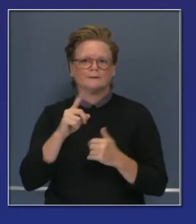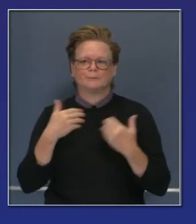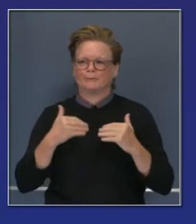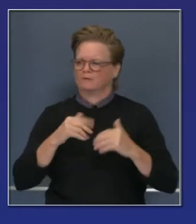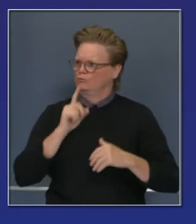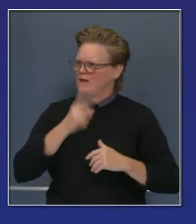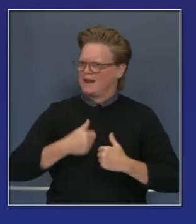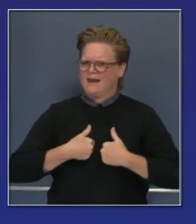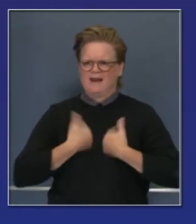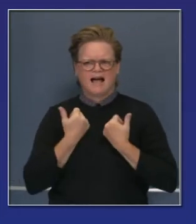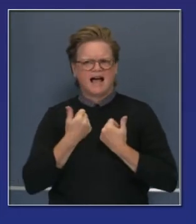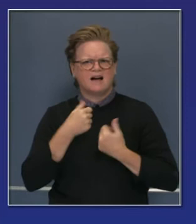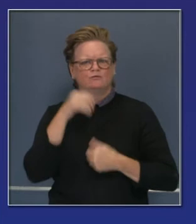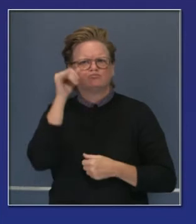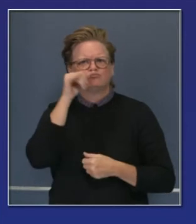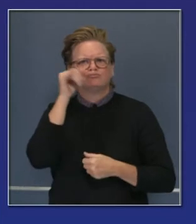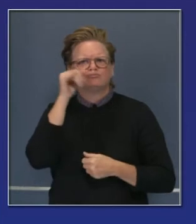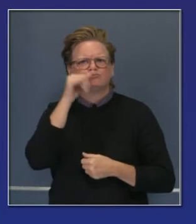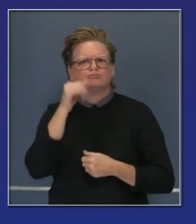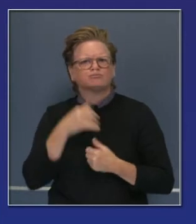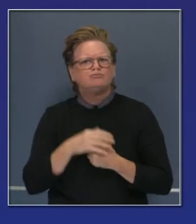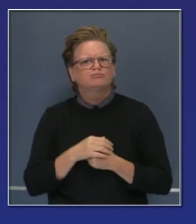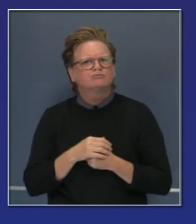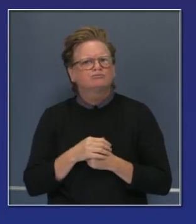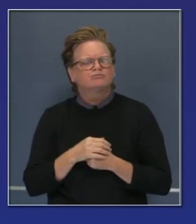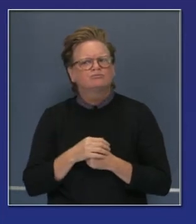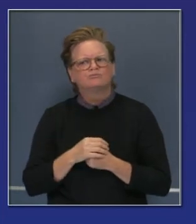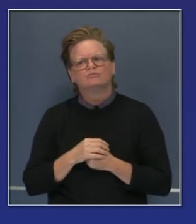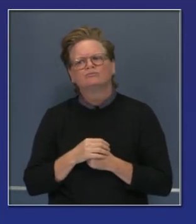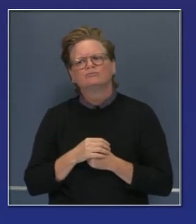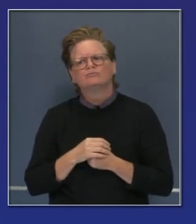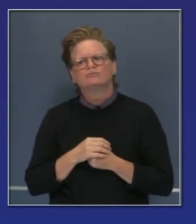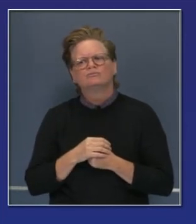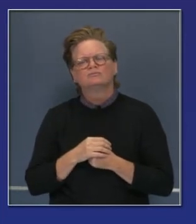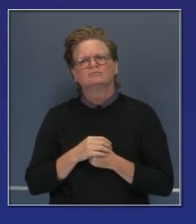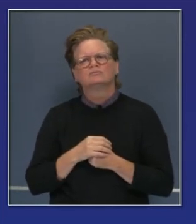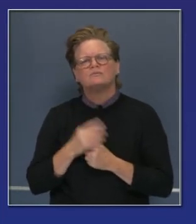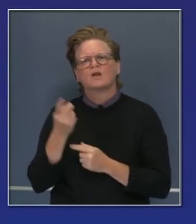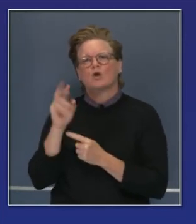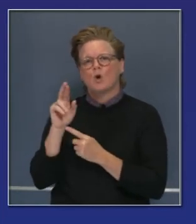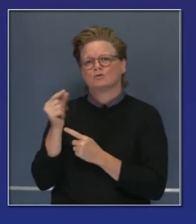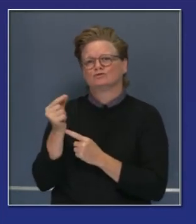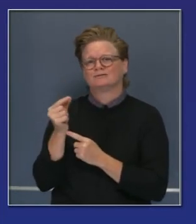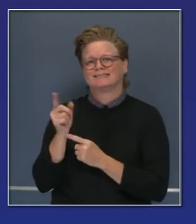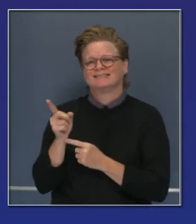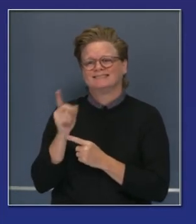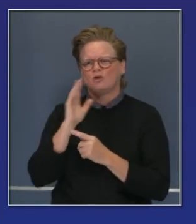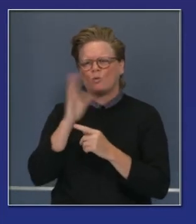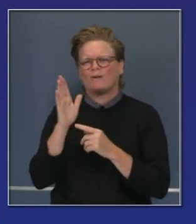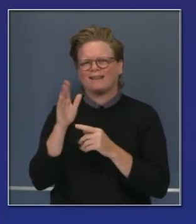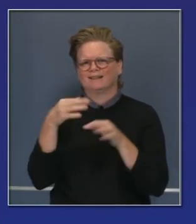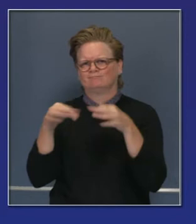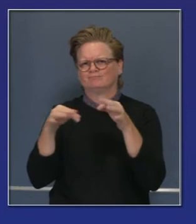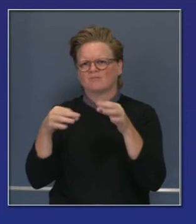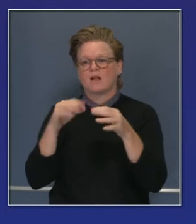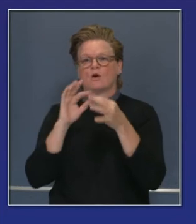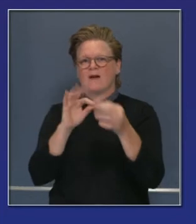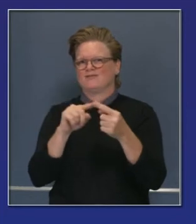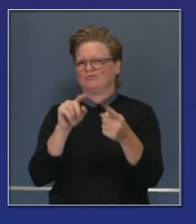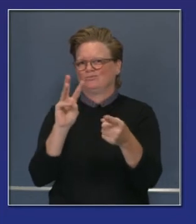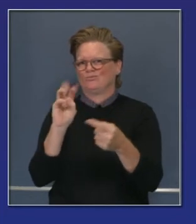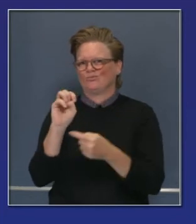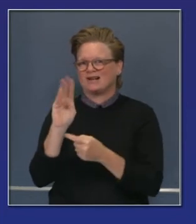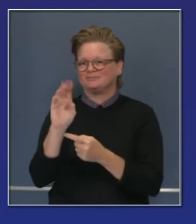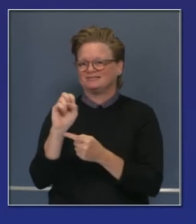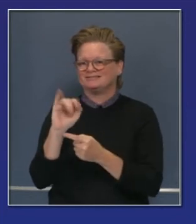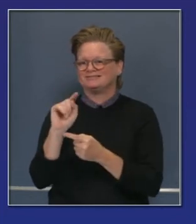real. Voy a presentar al doctor Gaudí en un momento para hablar un poco más de esto. Él va a presentarles un nuevo sitio web. Esperamos que